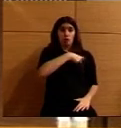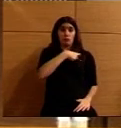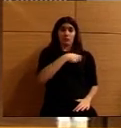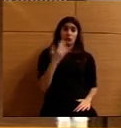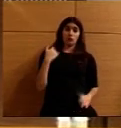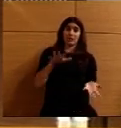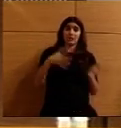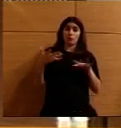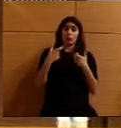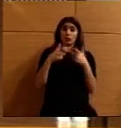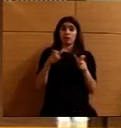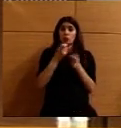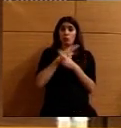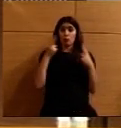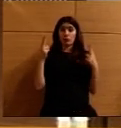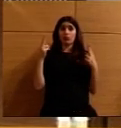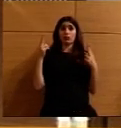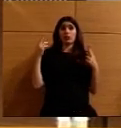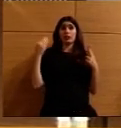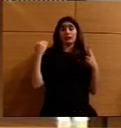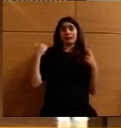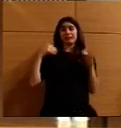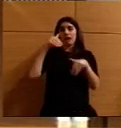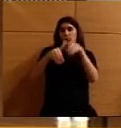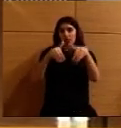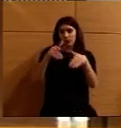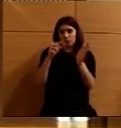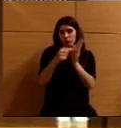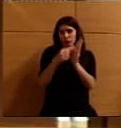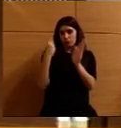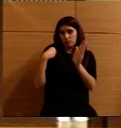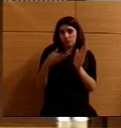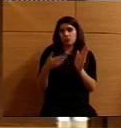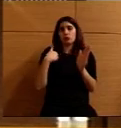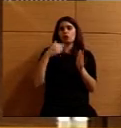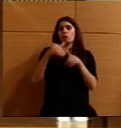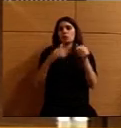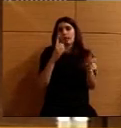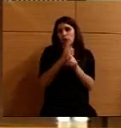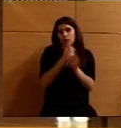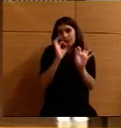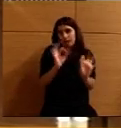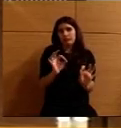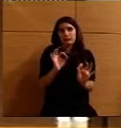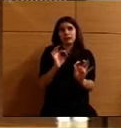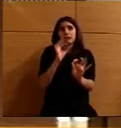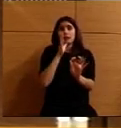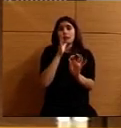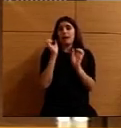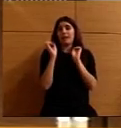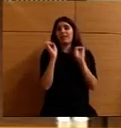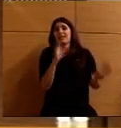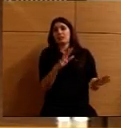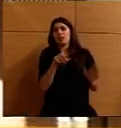de Transformación del Sector Público, que ya llevamos a votación este punto, vamos a votar en contra de la desestimación